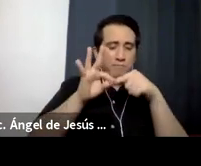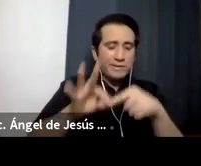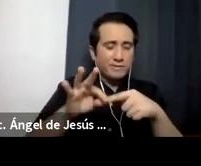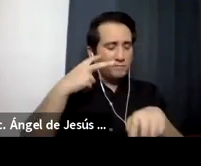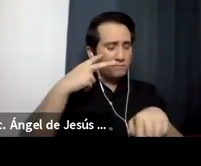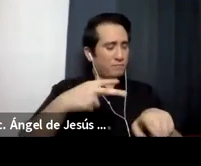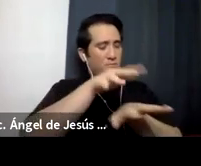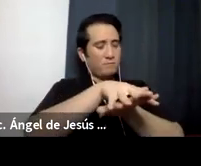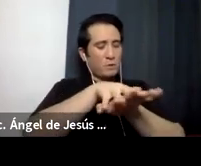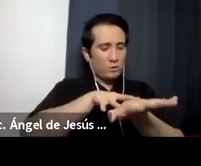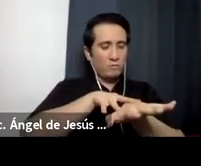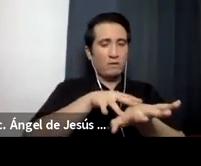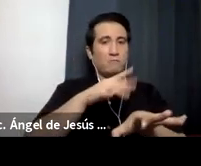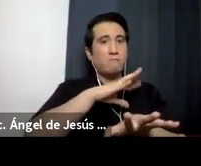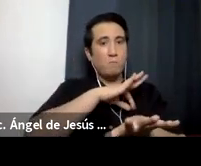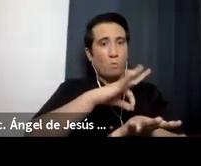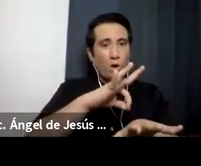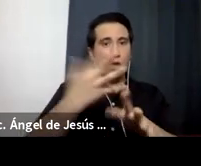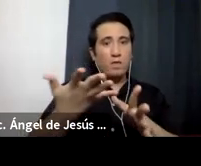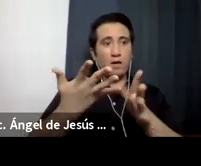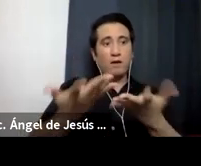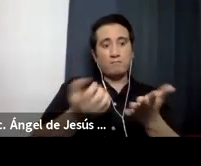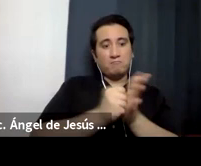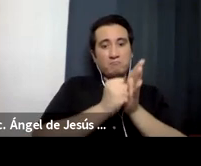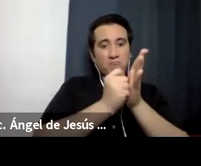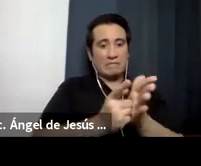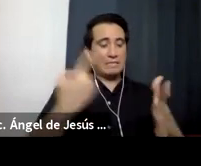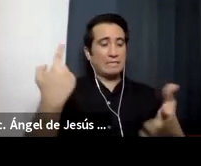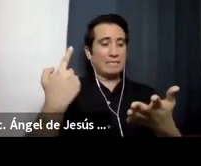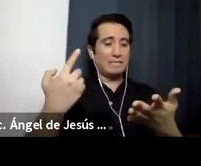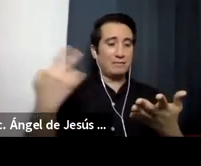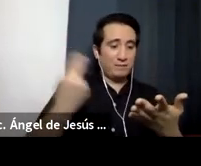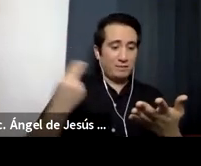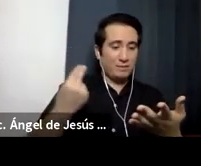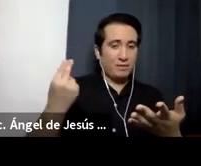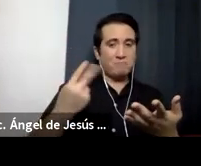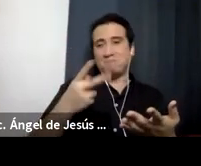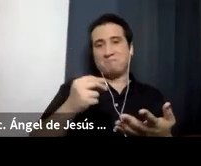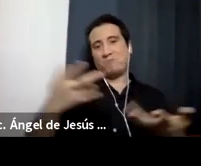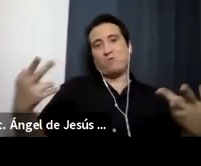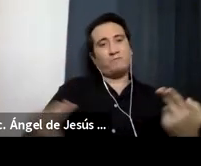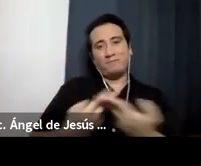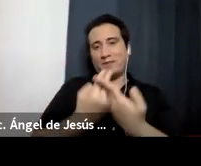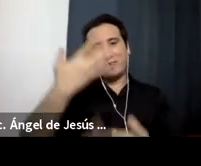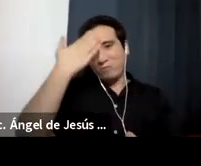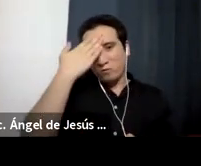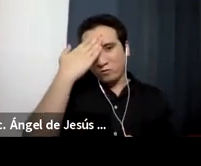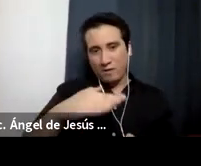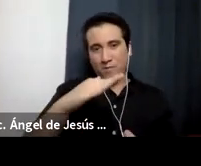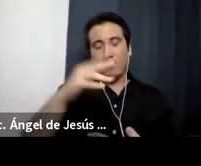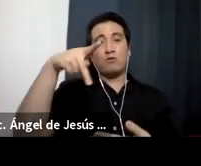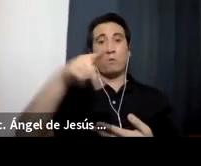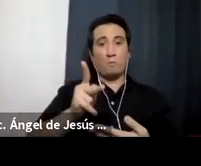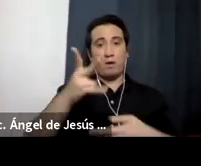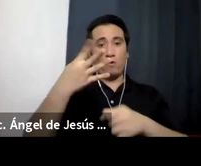que pueda ser indicativo de algún signo de alarma, ¿no? Definitivamente, pues no nacimos sabiendo, ¿no? Pero en